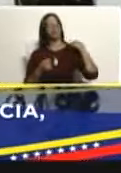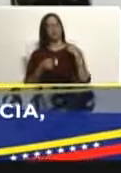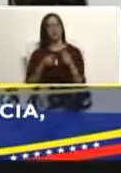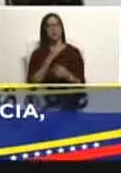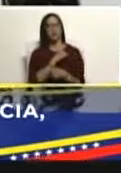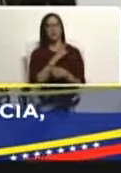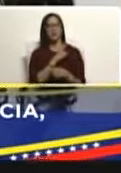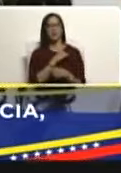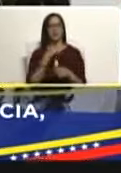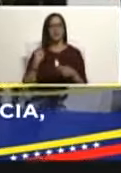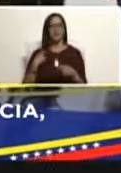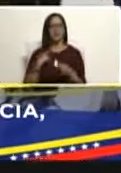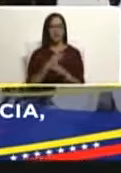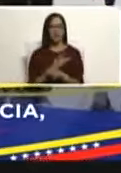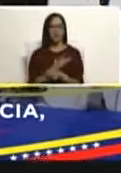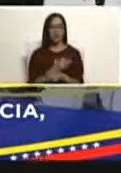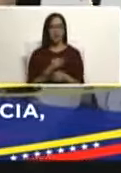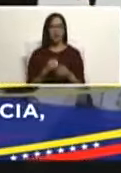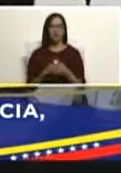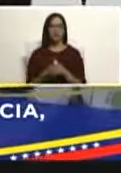universidades tienen que jugar un papel